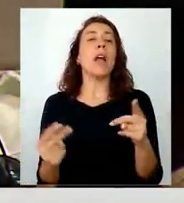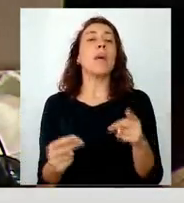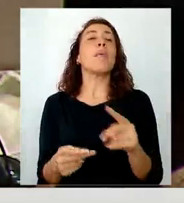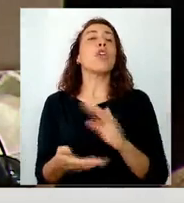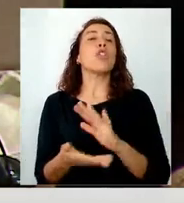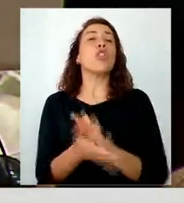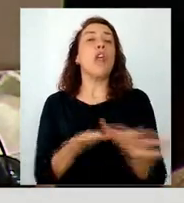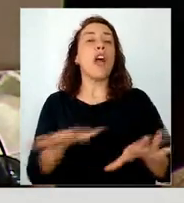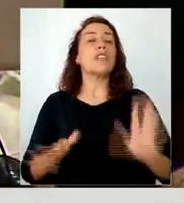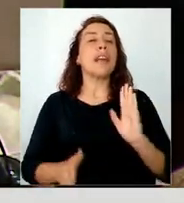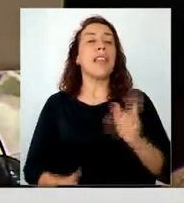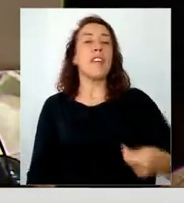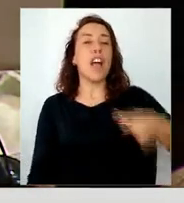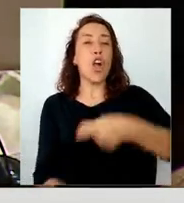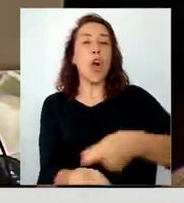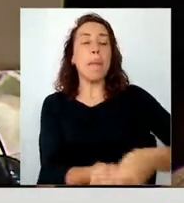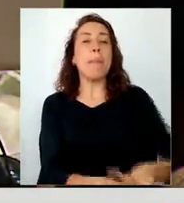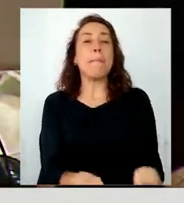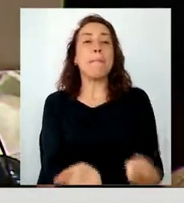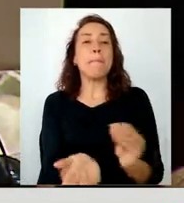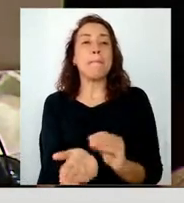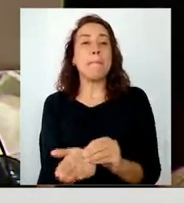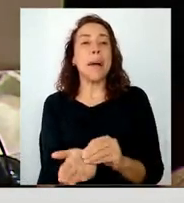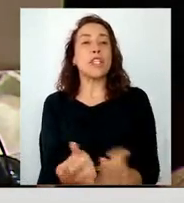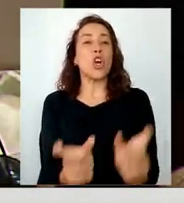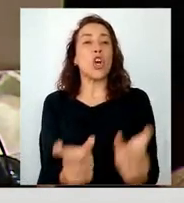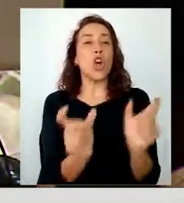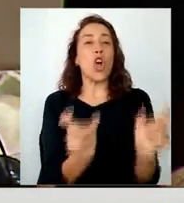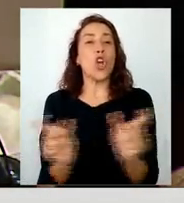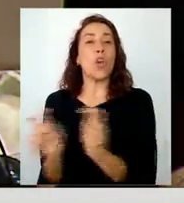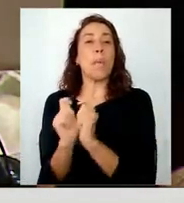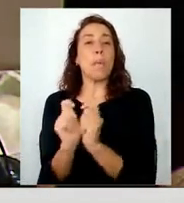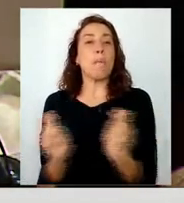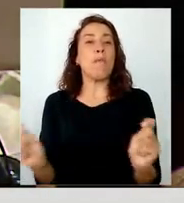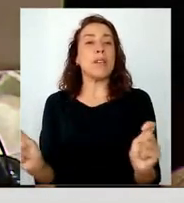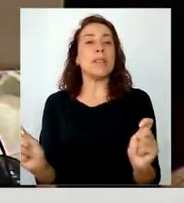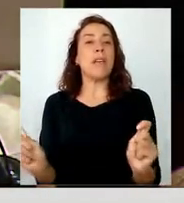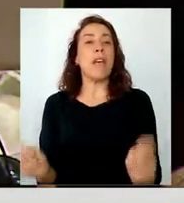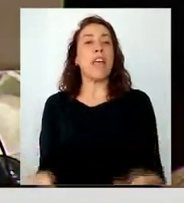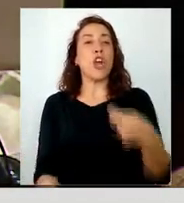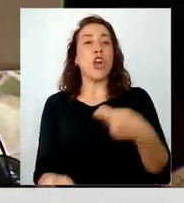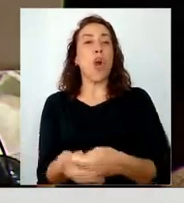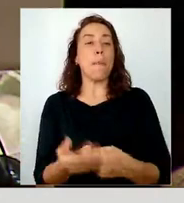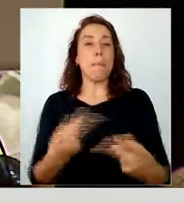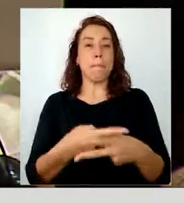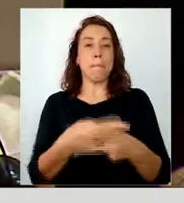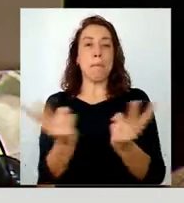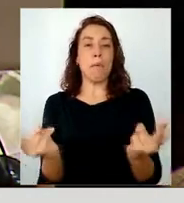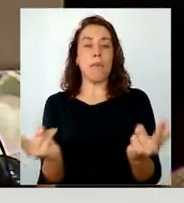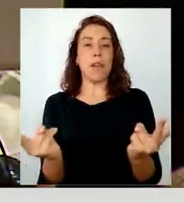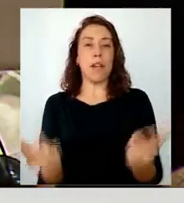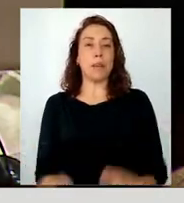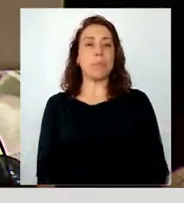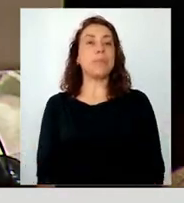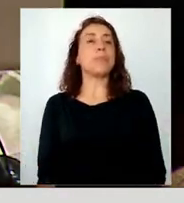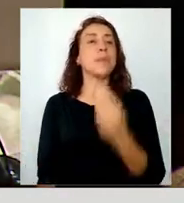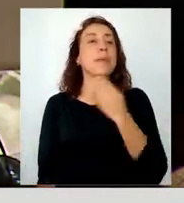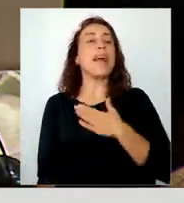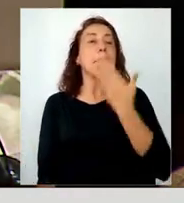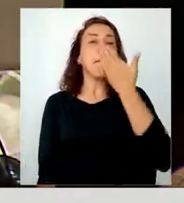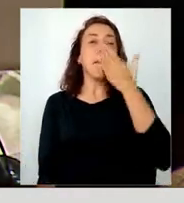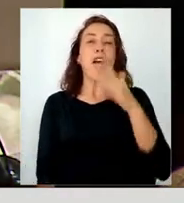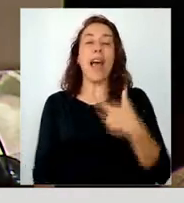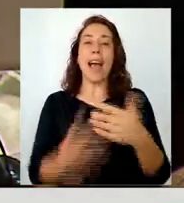y aumentando el control de publicidad de las compras públicas pero no solo se busca mejorar la transparencia y